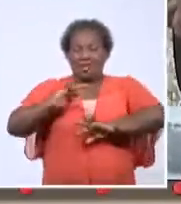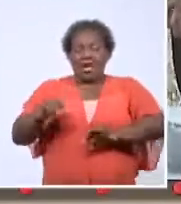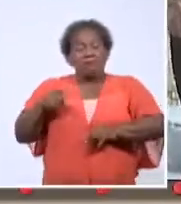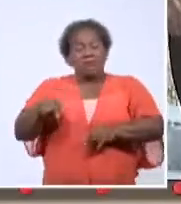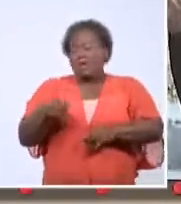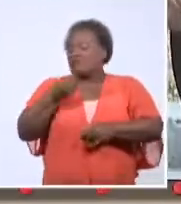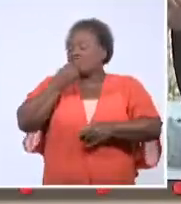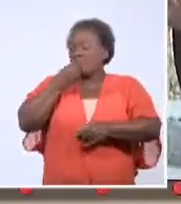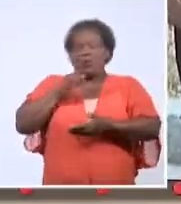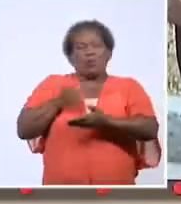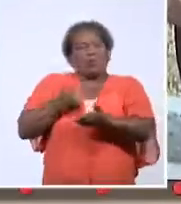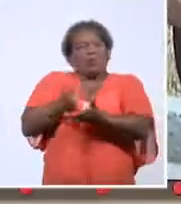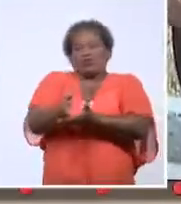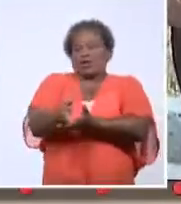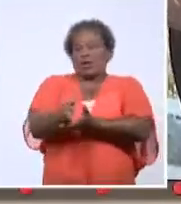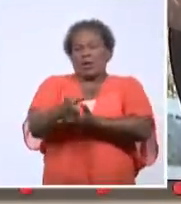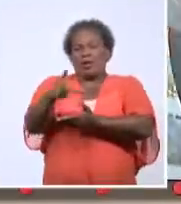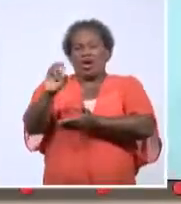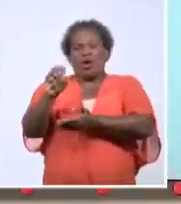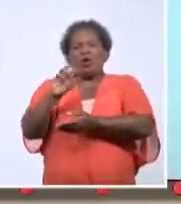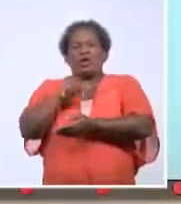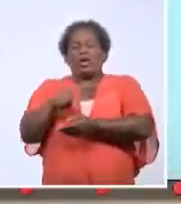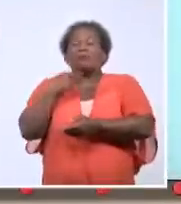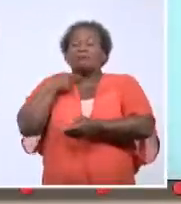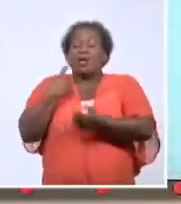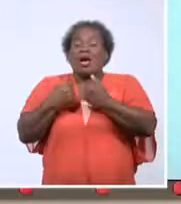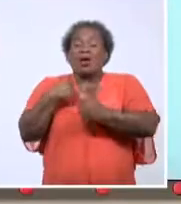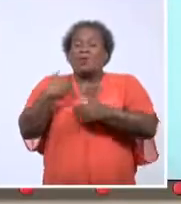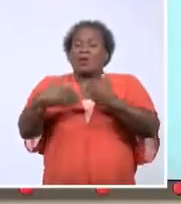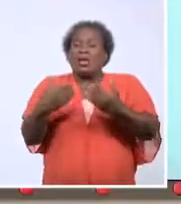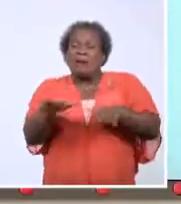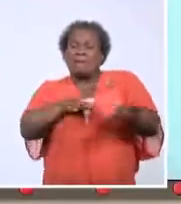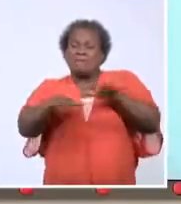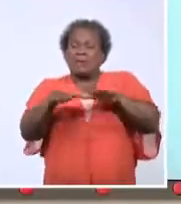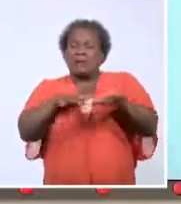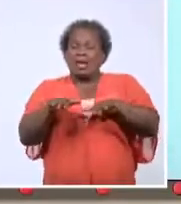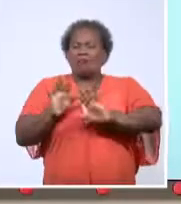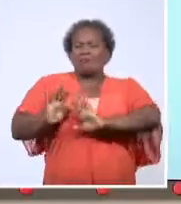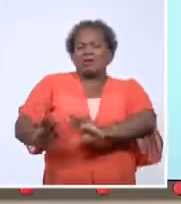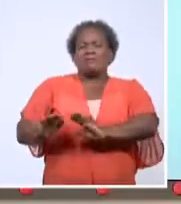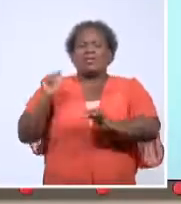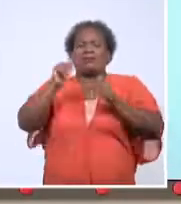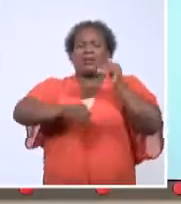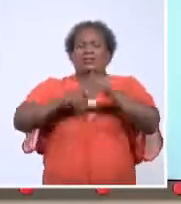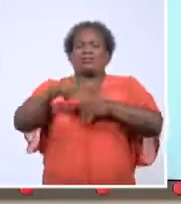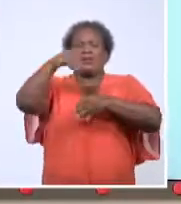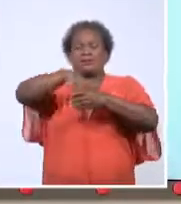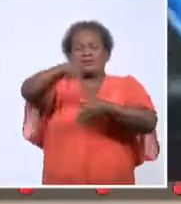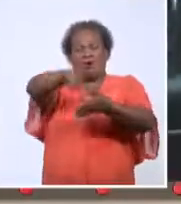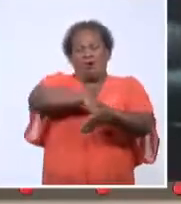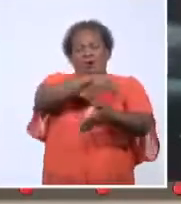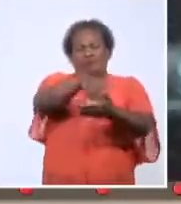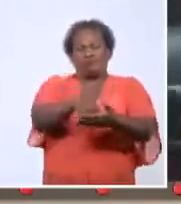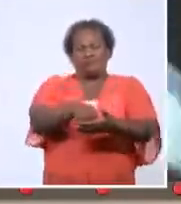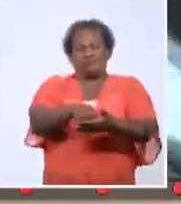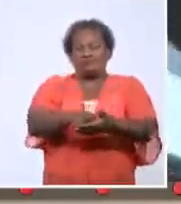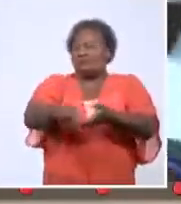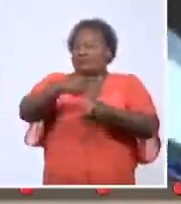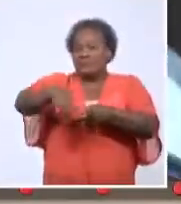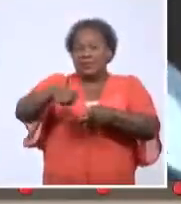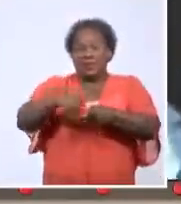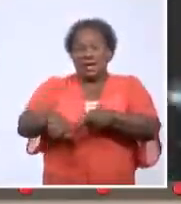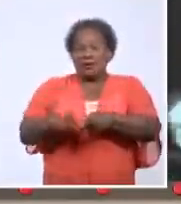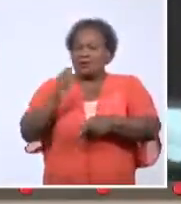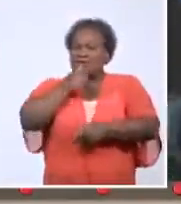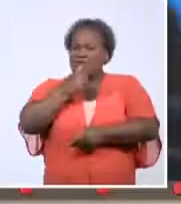una sentencia por cohecho, una acción denunciada como montaje para impedir su participación en los comicios. Las cosas no han sido